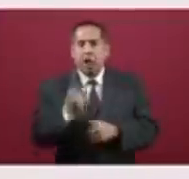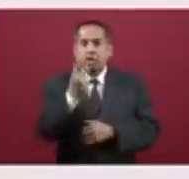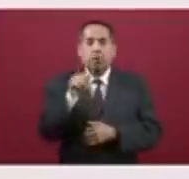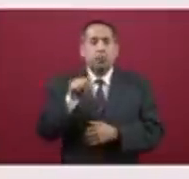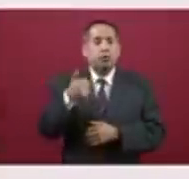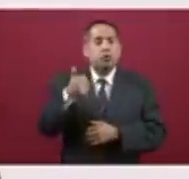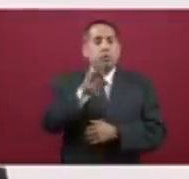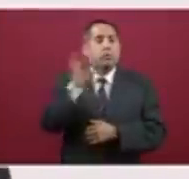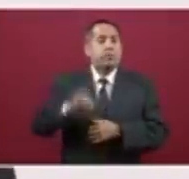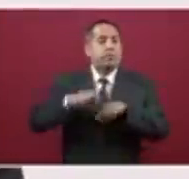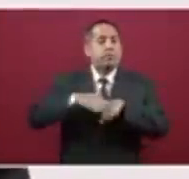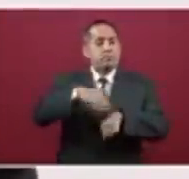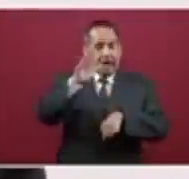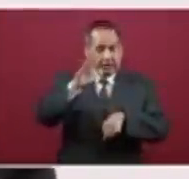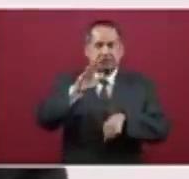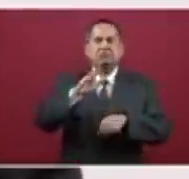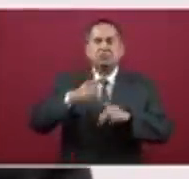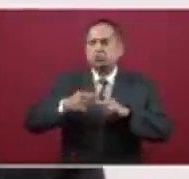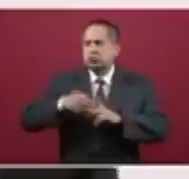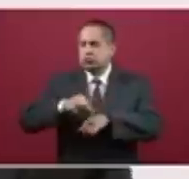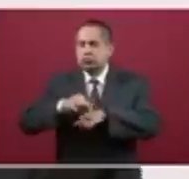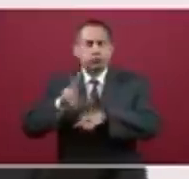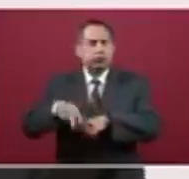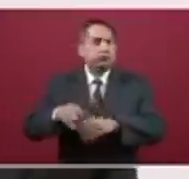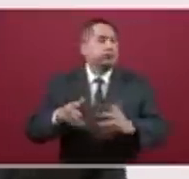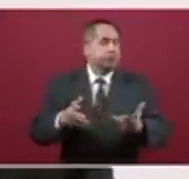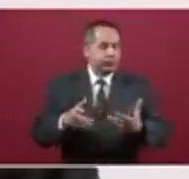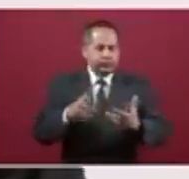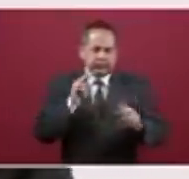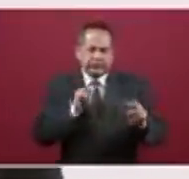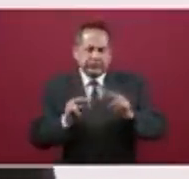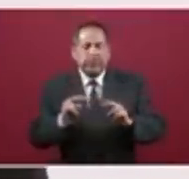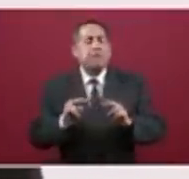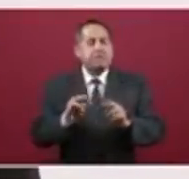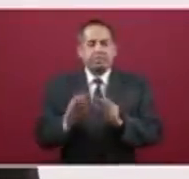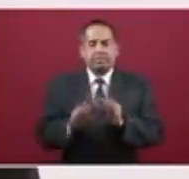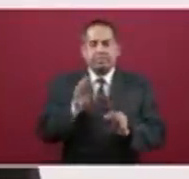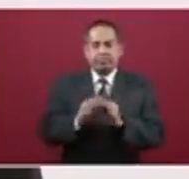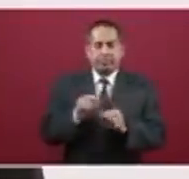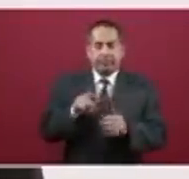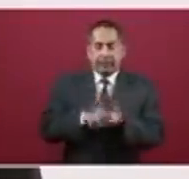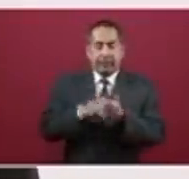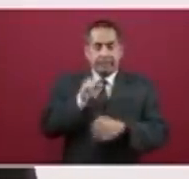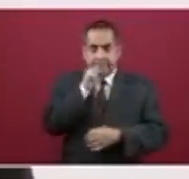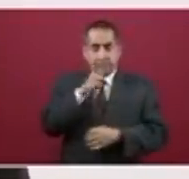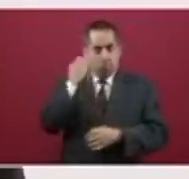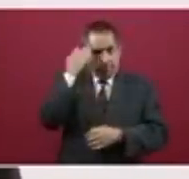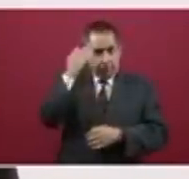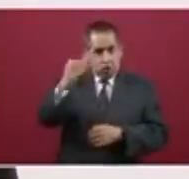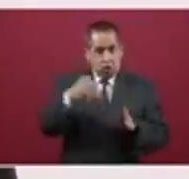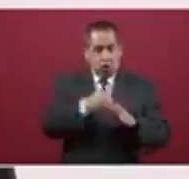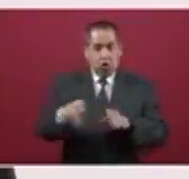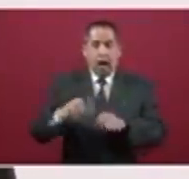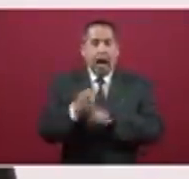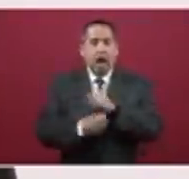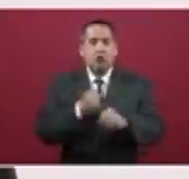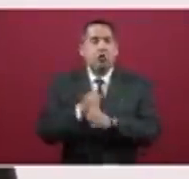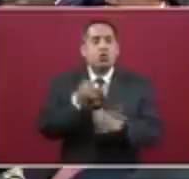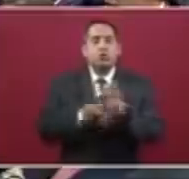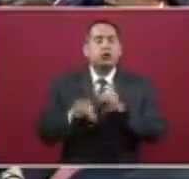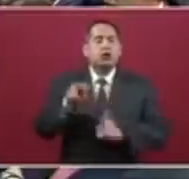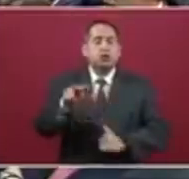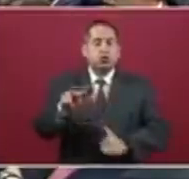mayor en términos reales al observado en el mismo periodo de 2018